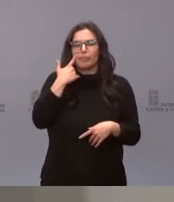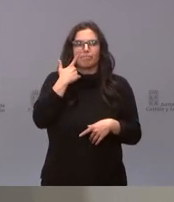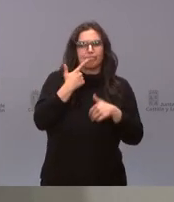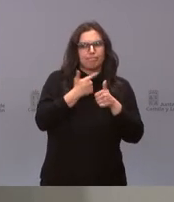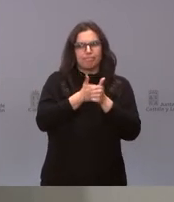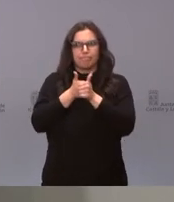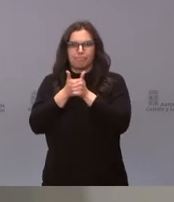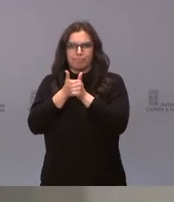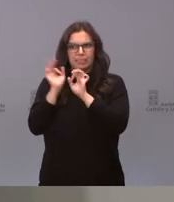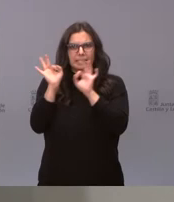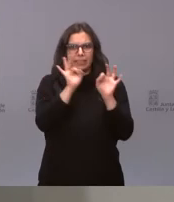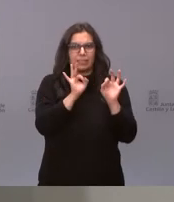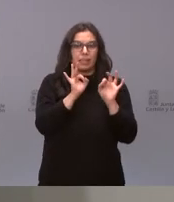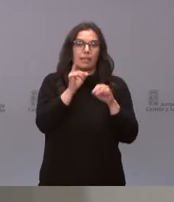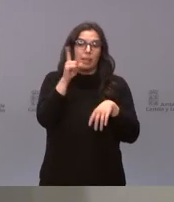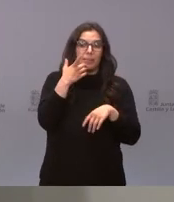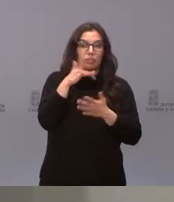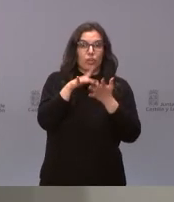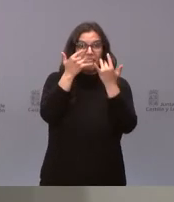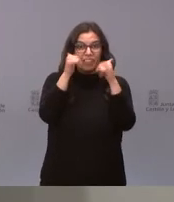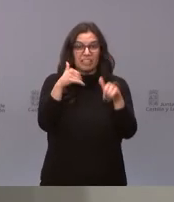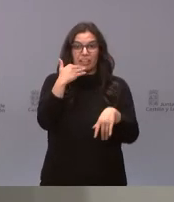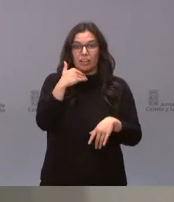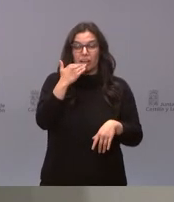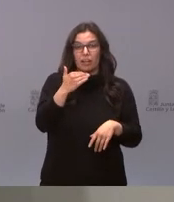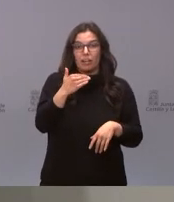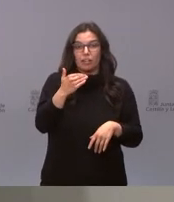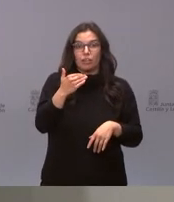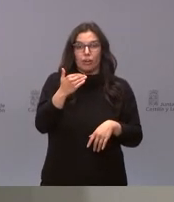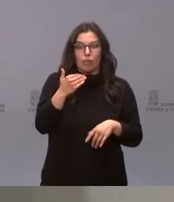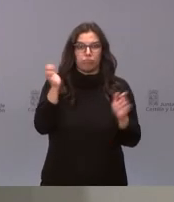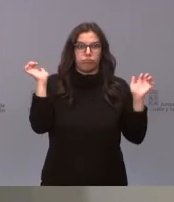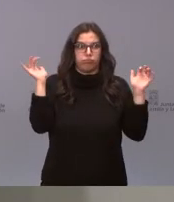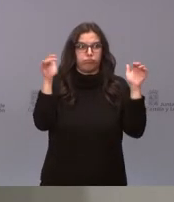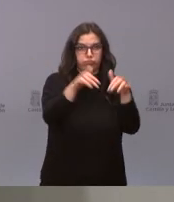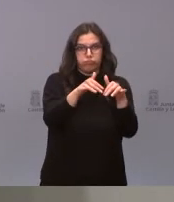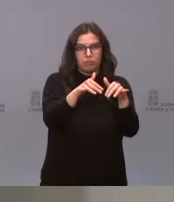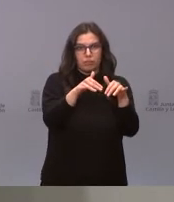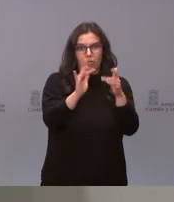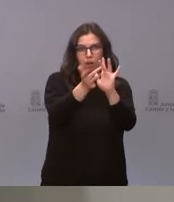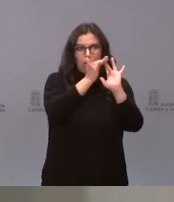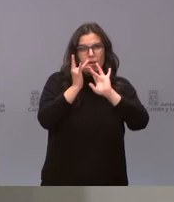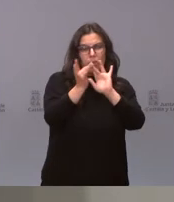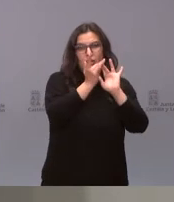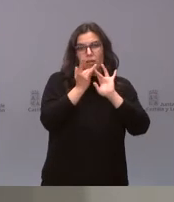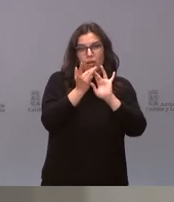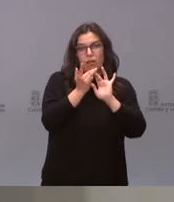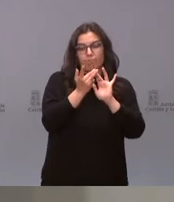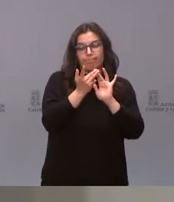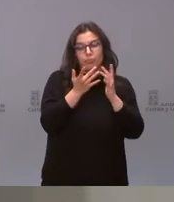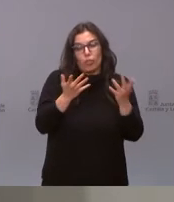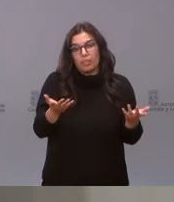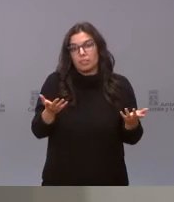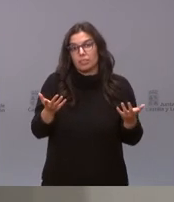puntual y de aquellas fiestas en las que se acumula mucha más gente de la que debería de estar por el propio semáforo por lo